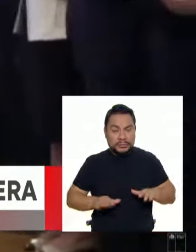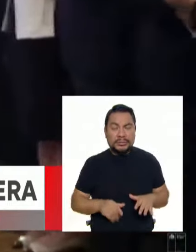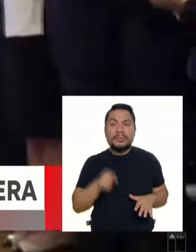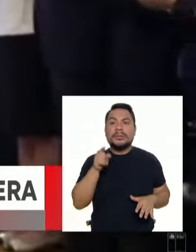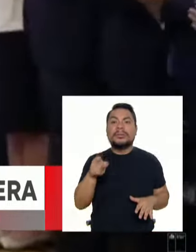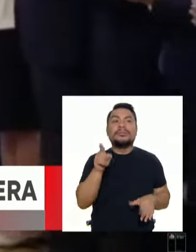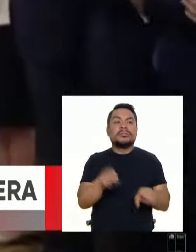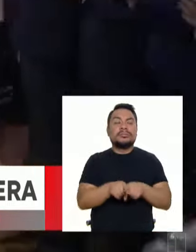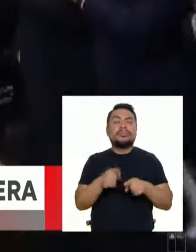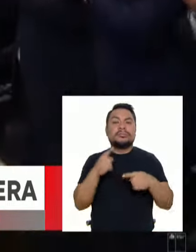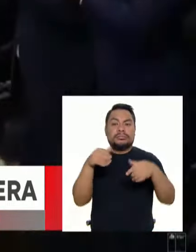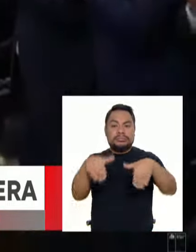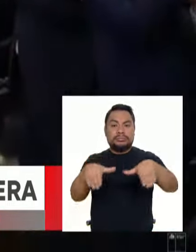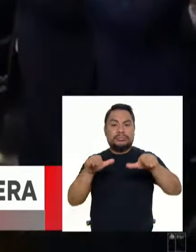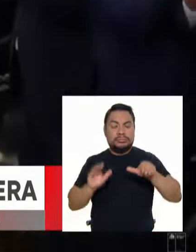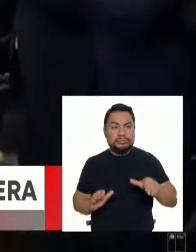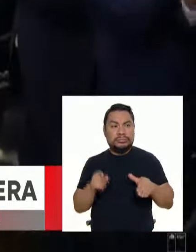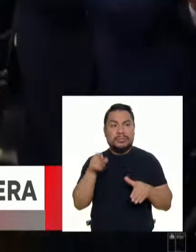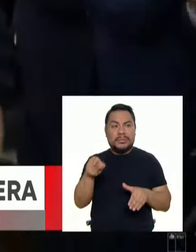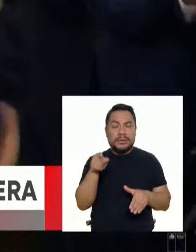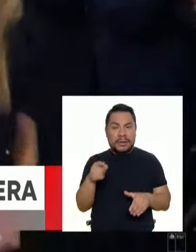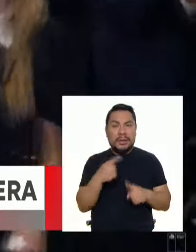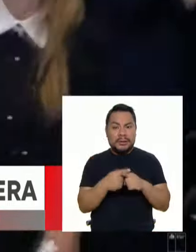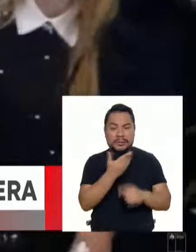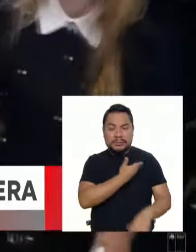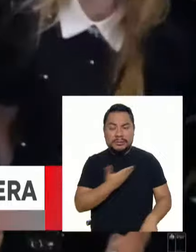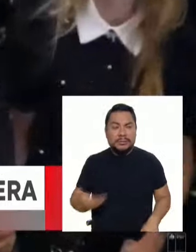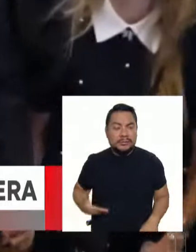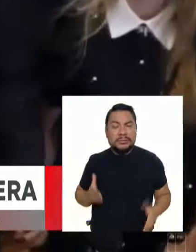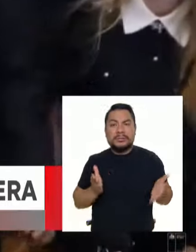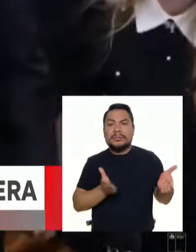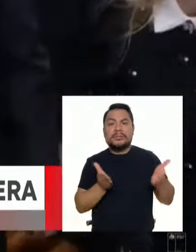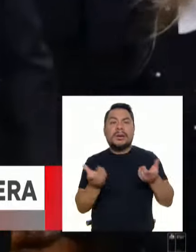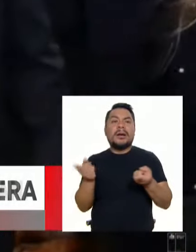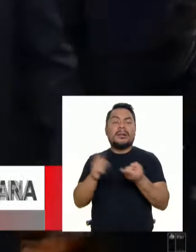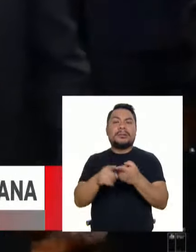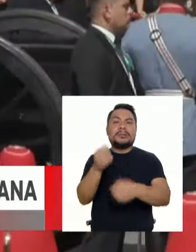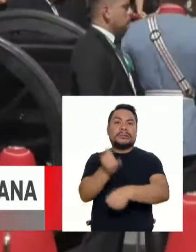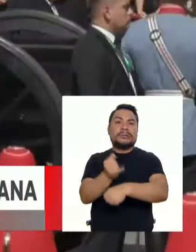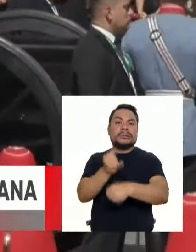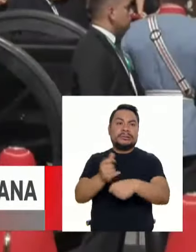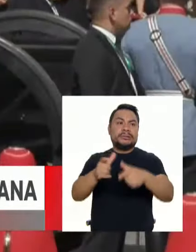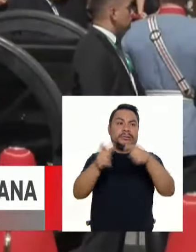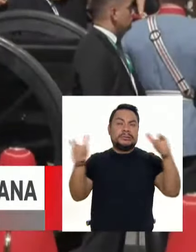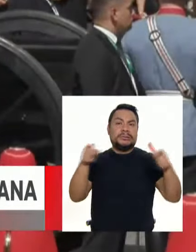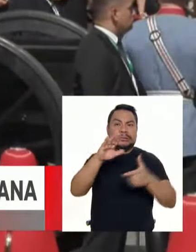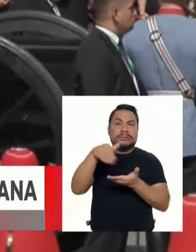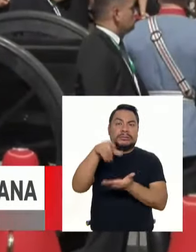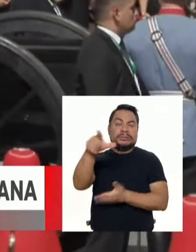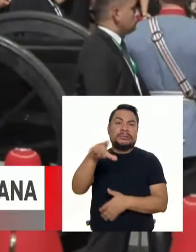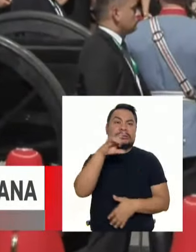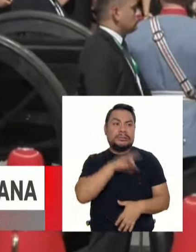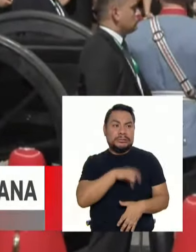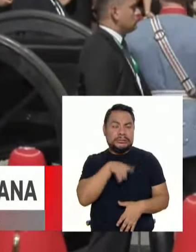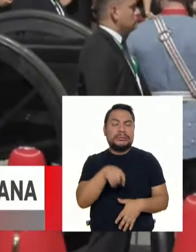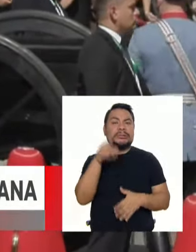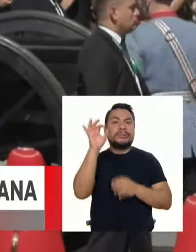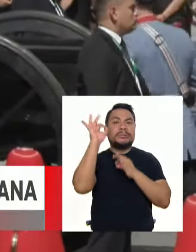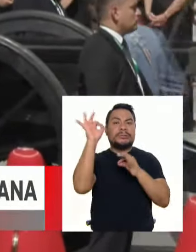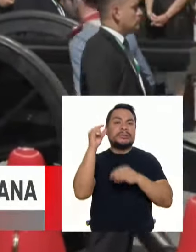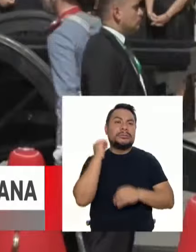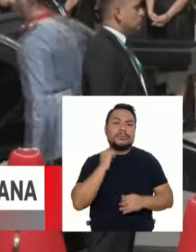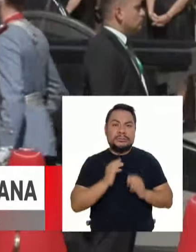el féretro del ex dignatario fue trasladado hasta la Catedral Metropolitana, donde se realizó una misa.